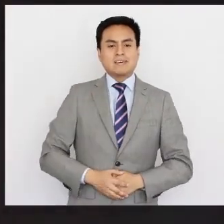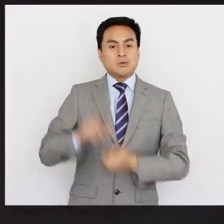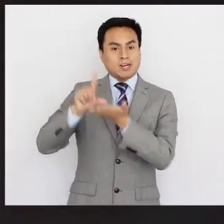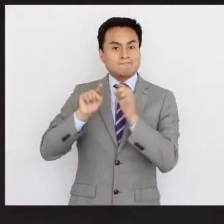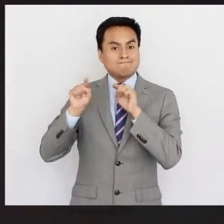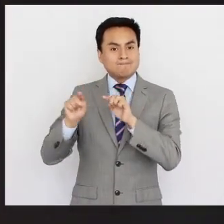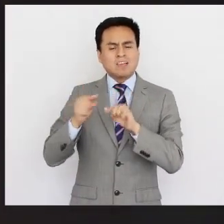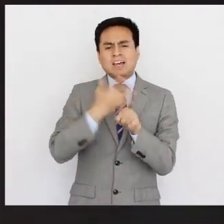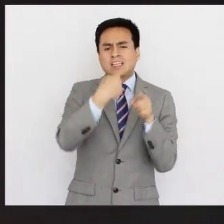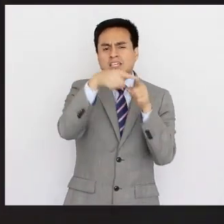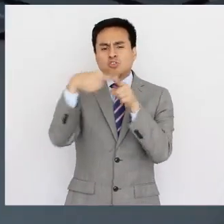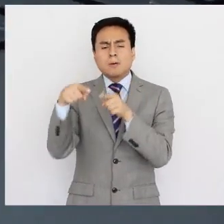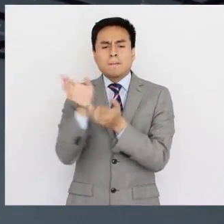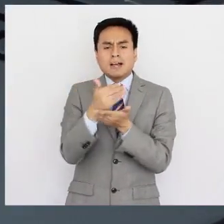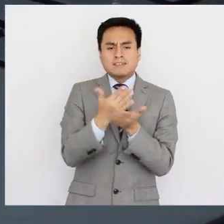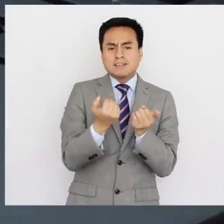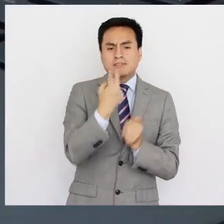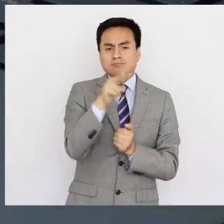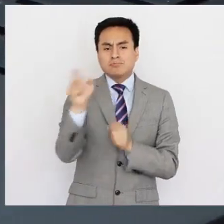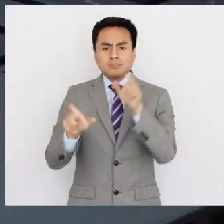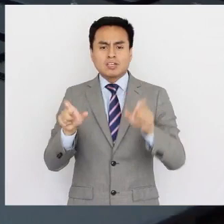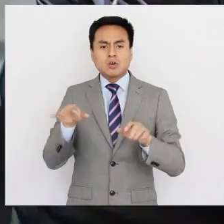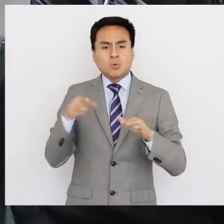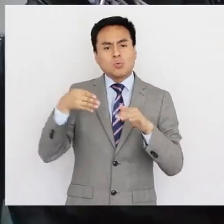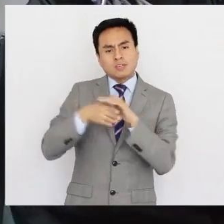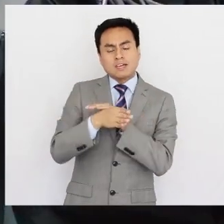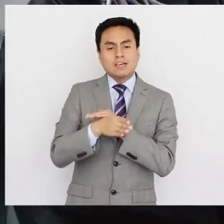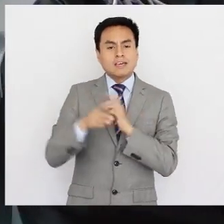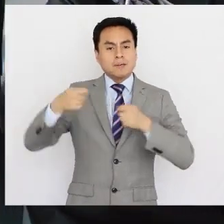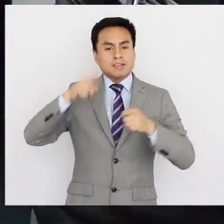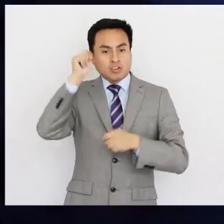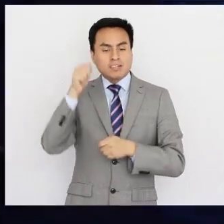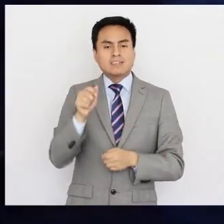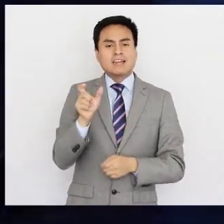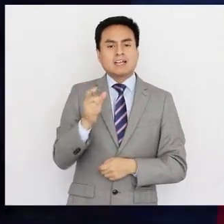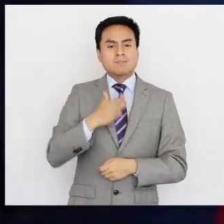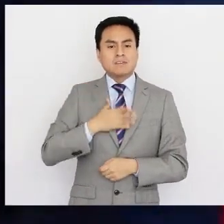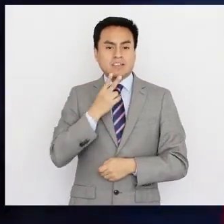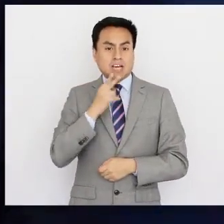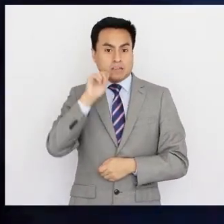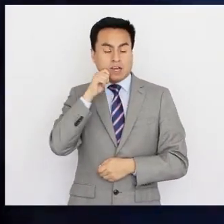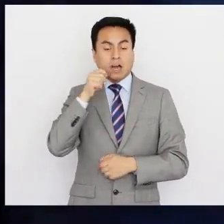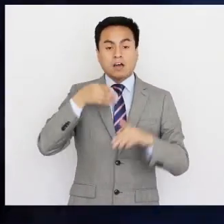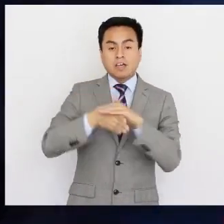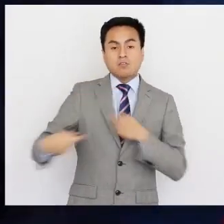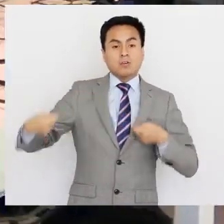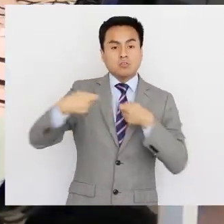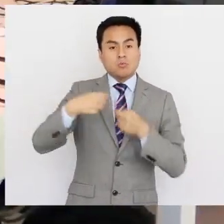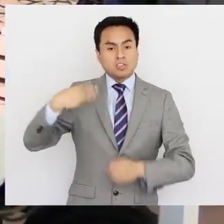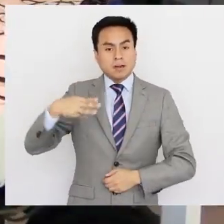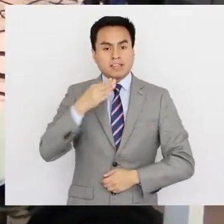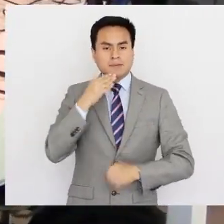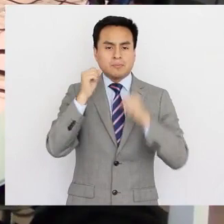Center tiene distintos planes según las necesidades de quienes lo utilizan. Nuestros emprendedores con tarjeta Mi Vita pueden acceder a una